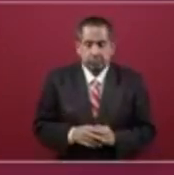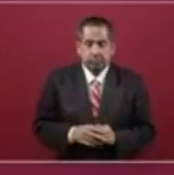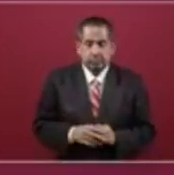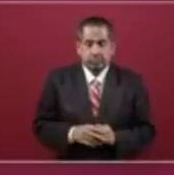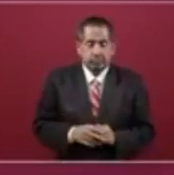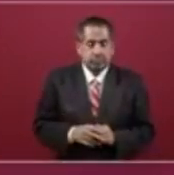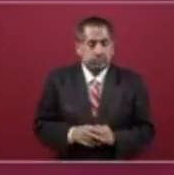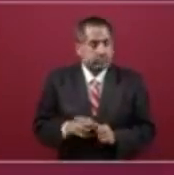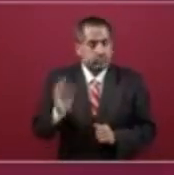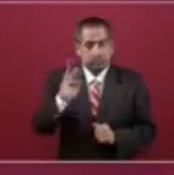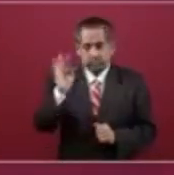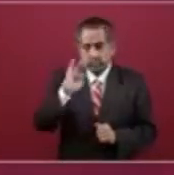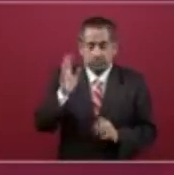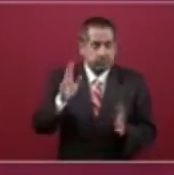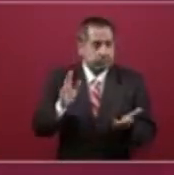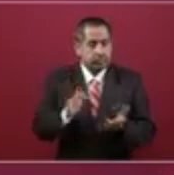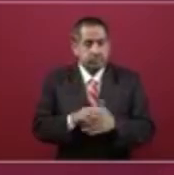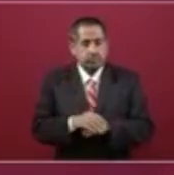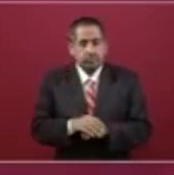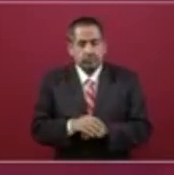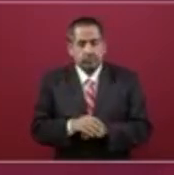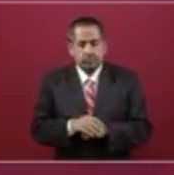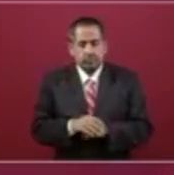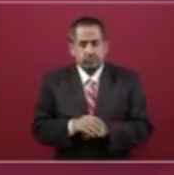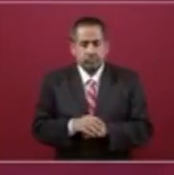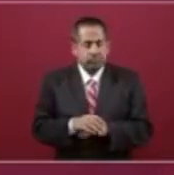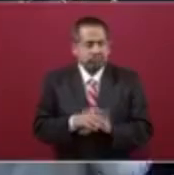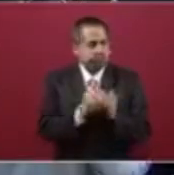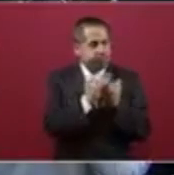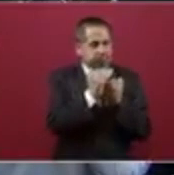Puede ser el método de restricción,